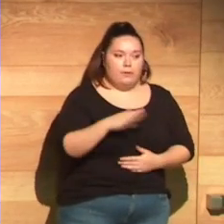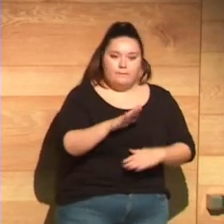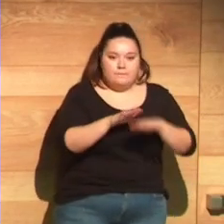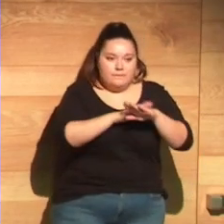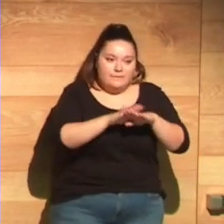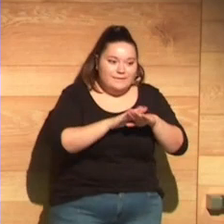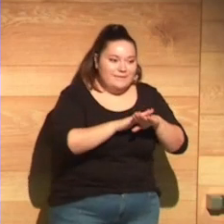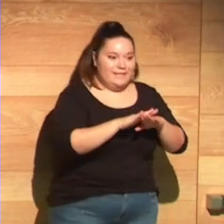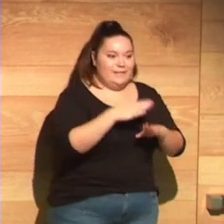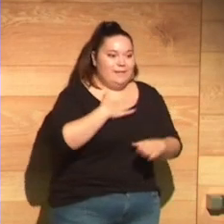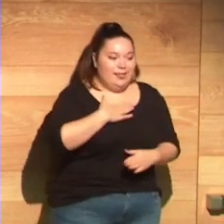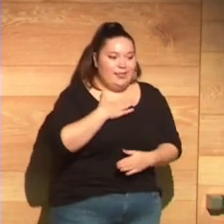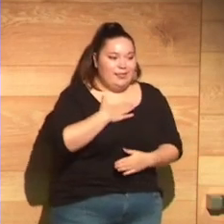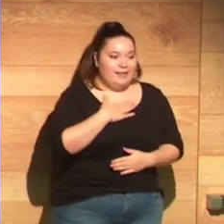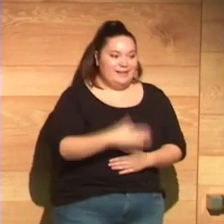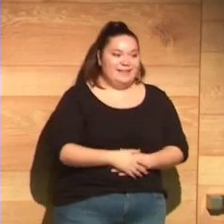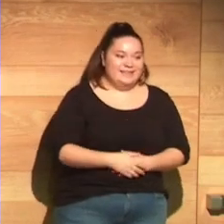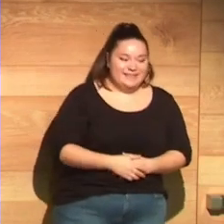precisamente